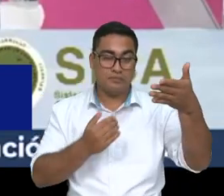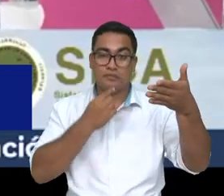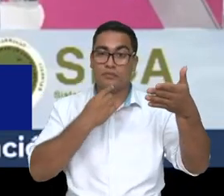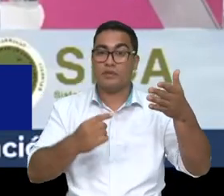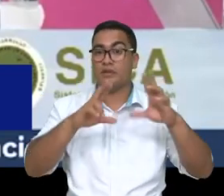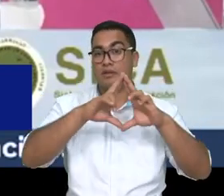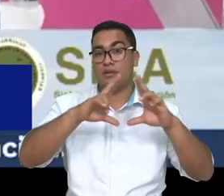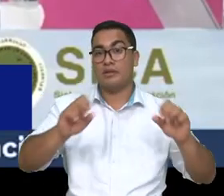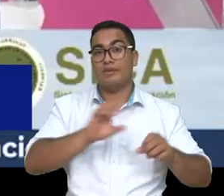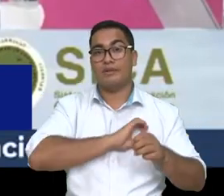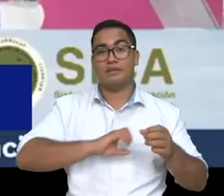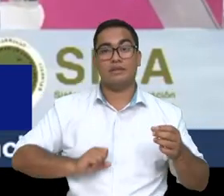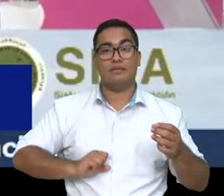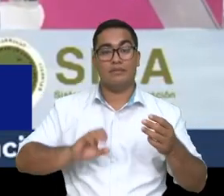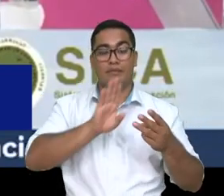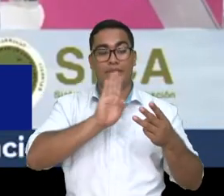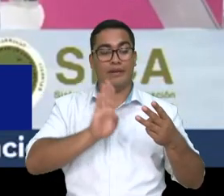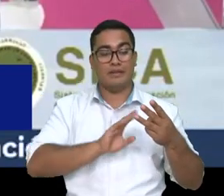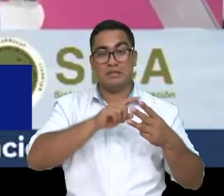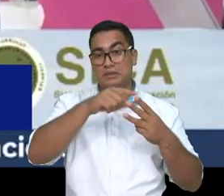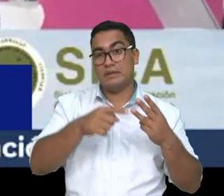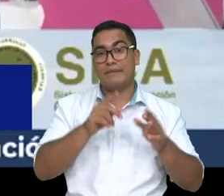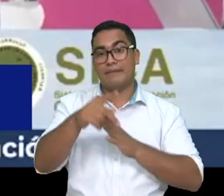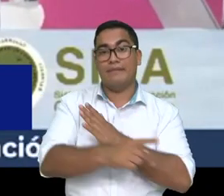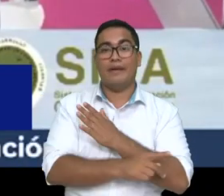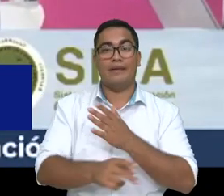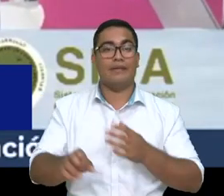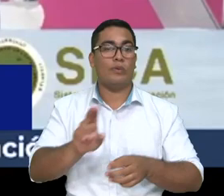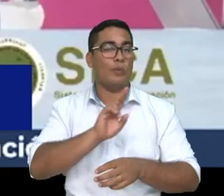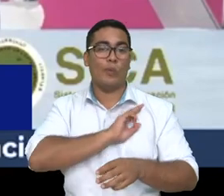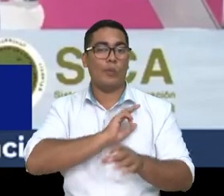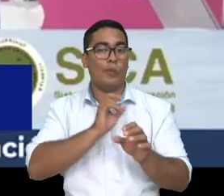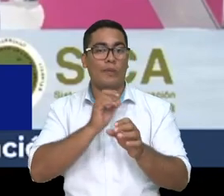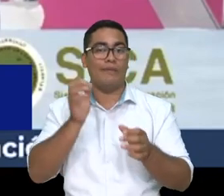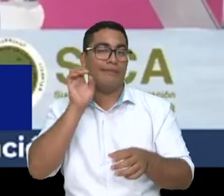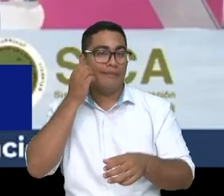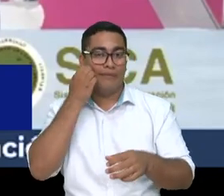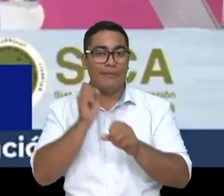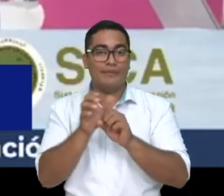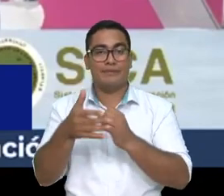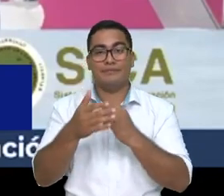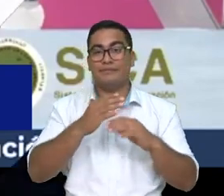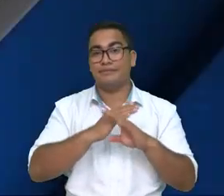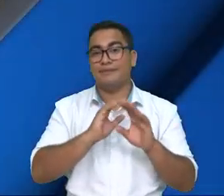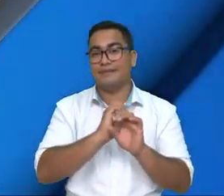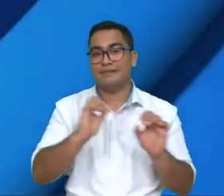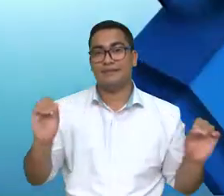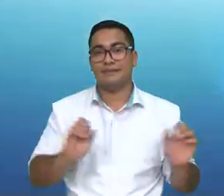Nicaragua, El Salvador y Belice siguen sin reportar casos de coronavirus.